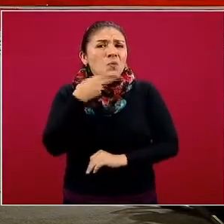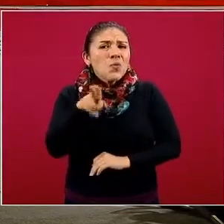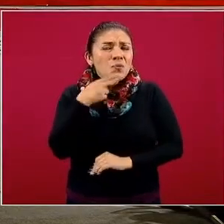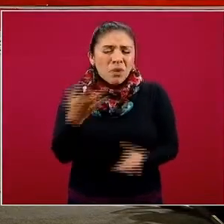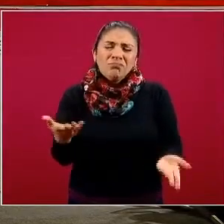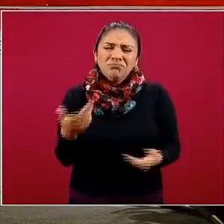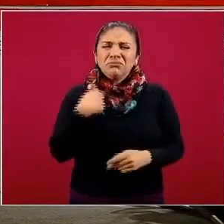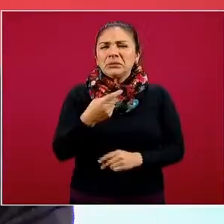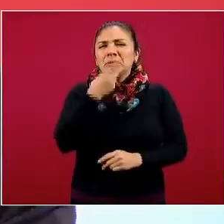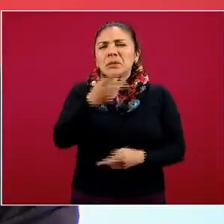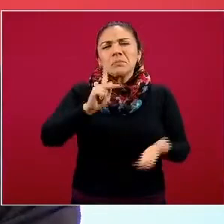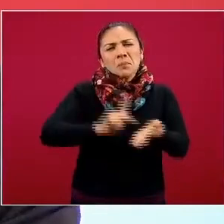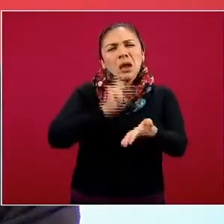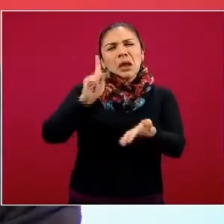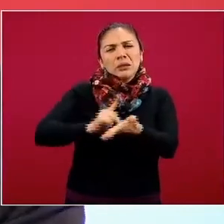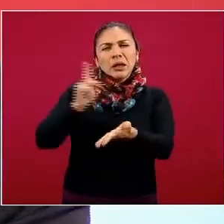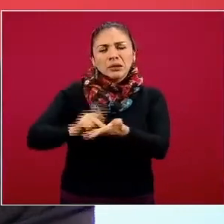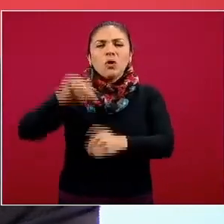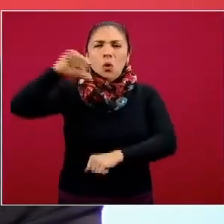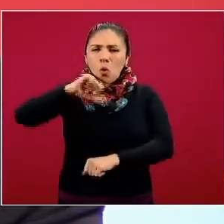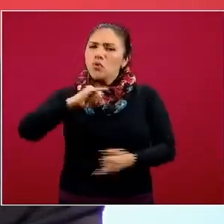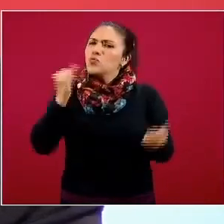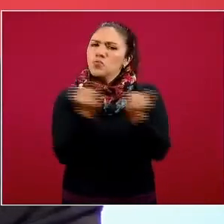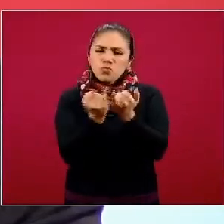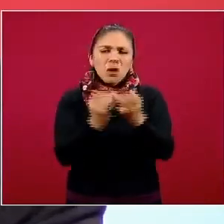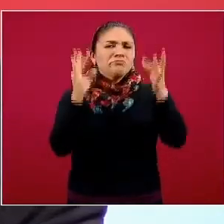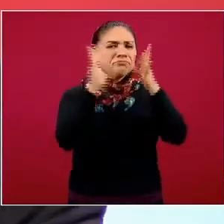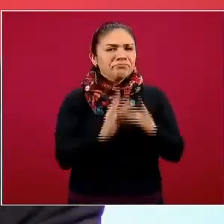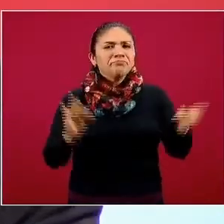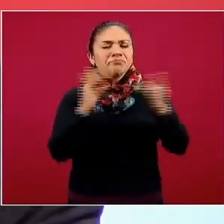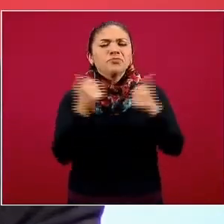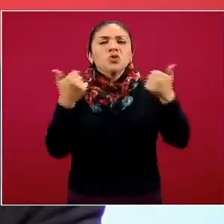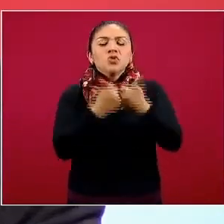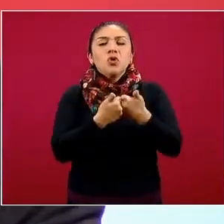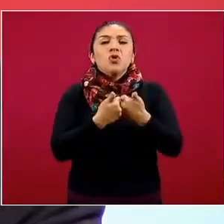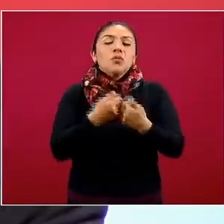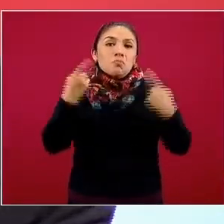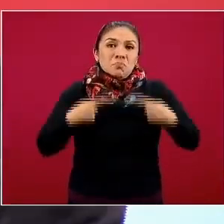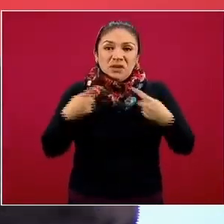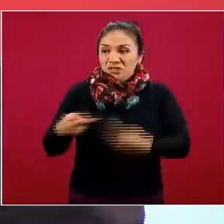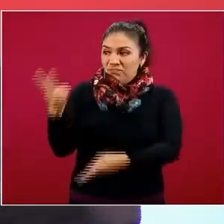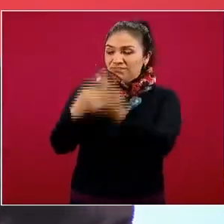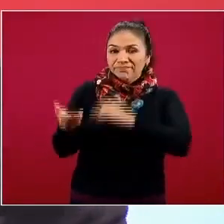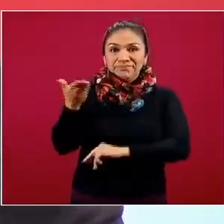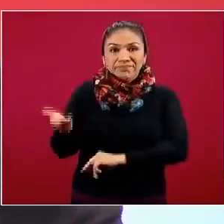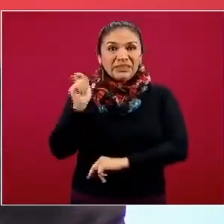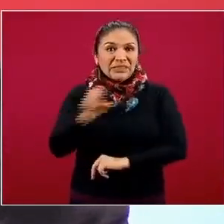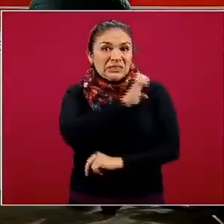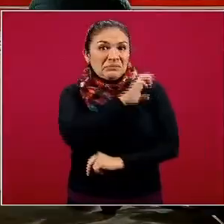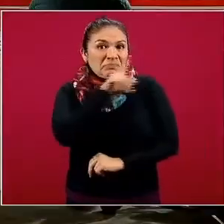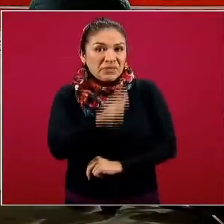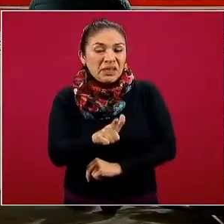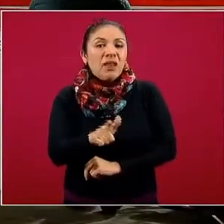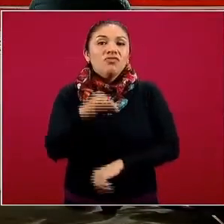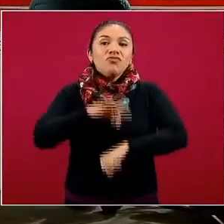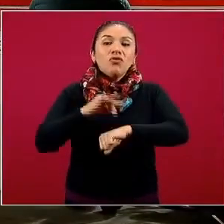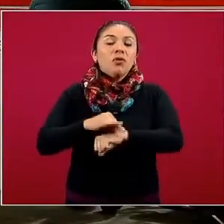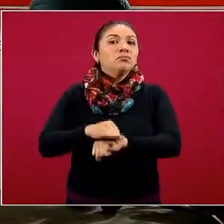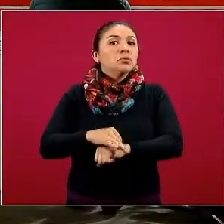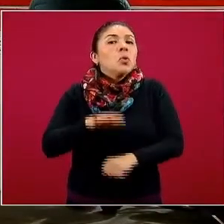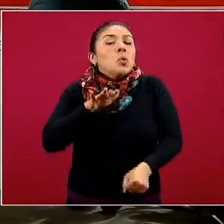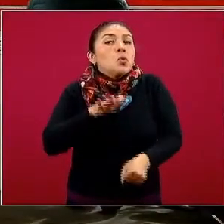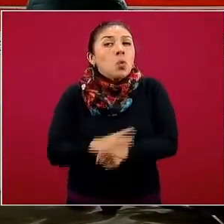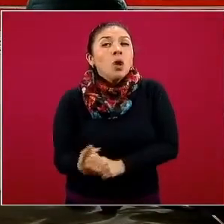se ha destacado en numerosas ocasiones y hoy será comentado precisamente por las personas especialistas, no existe